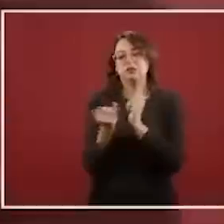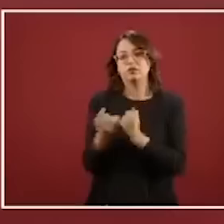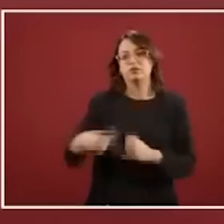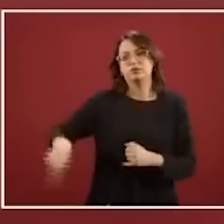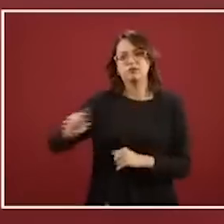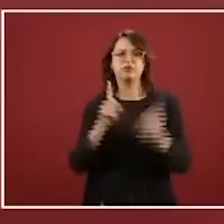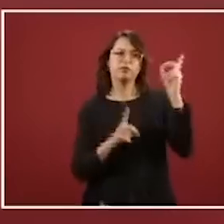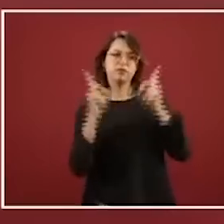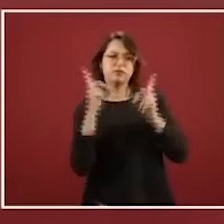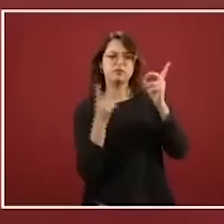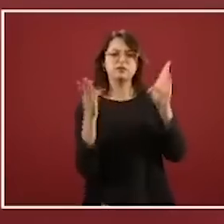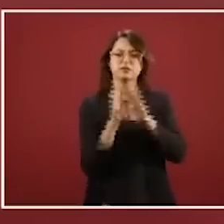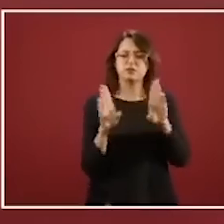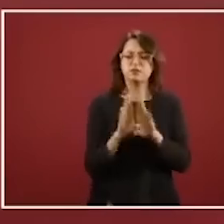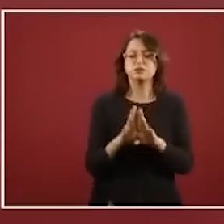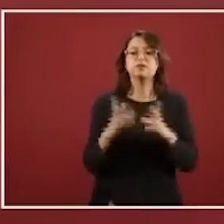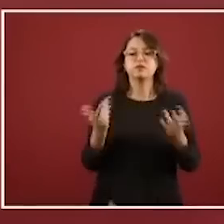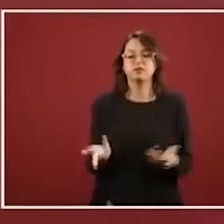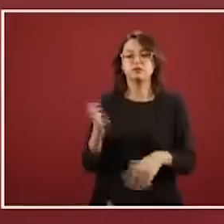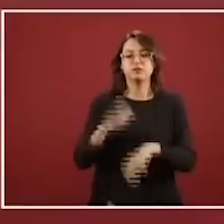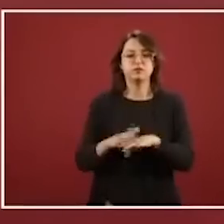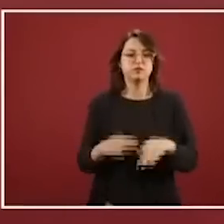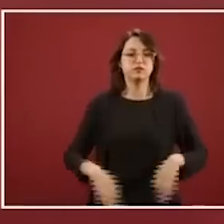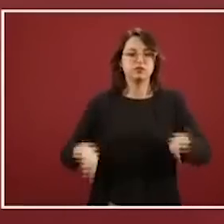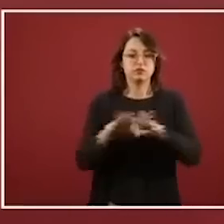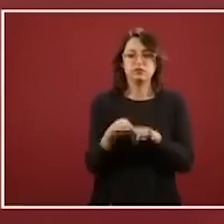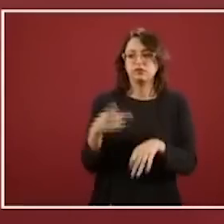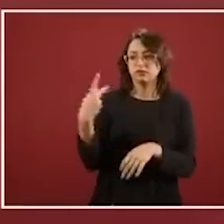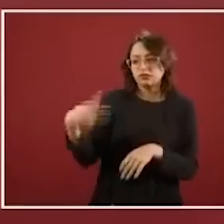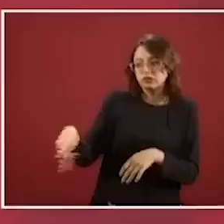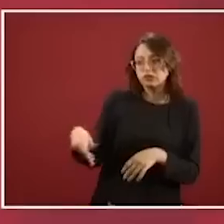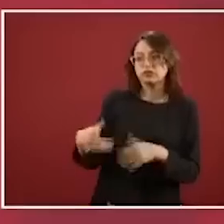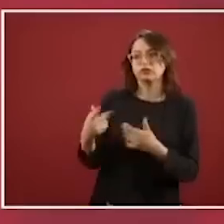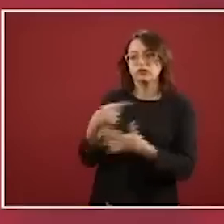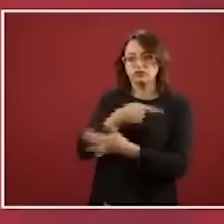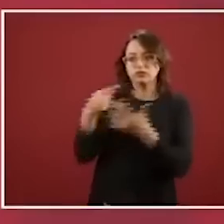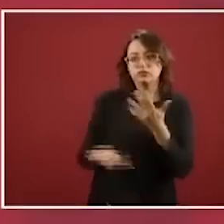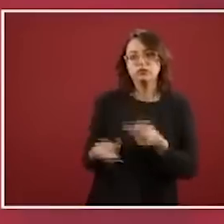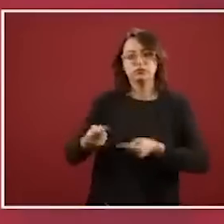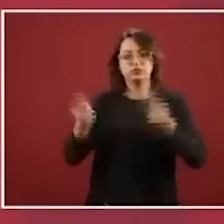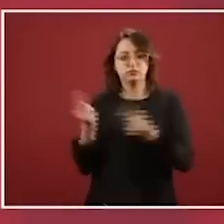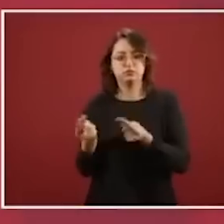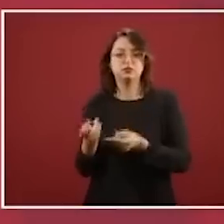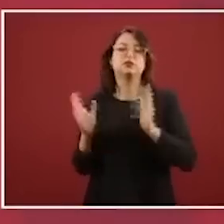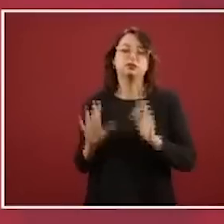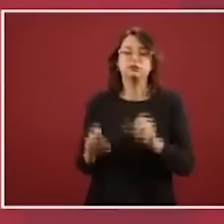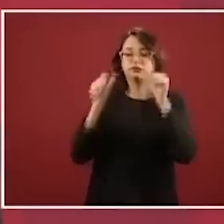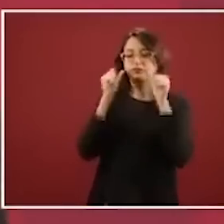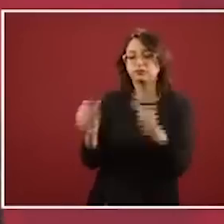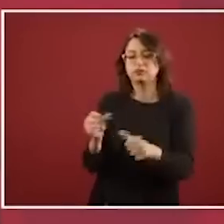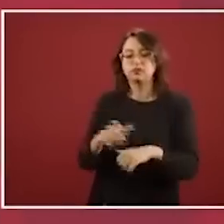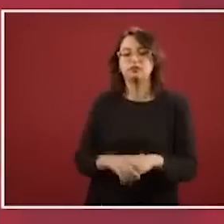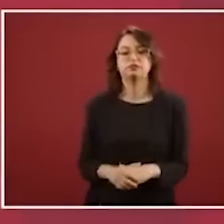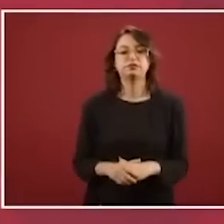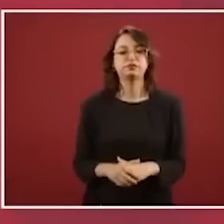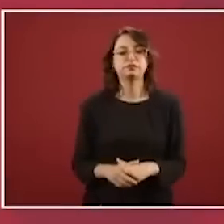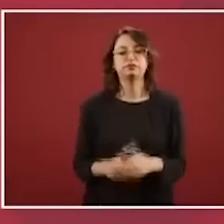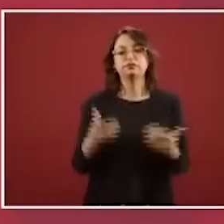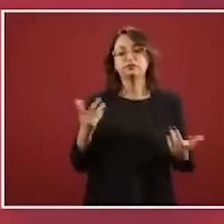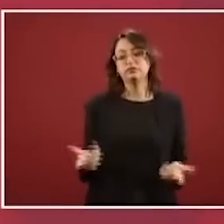inquietan, sus necesidades también más imperantes. En ese sentido, trajeron ellos cuando tuvieron toda la